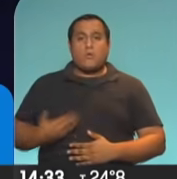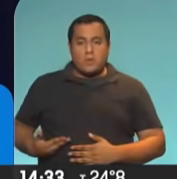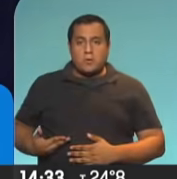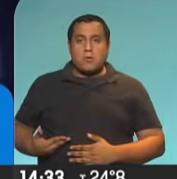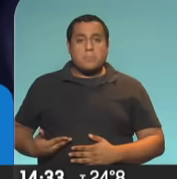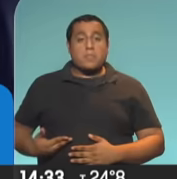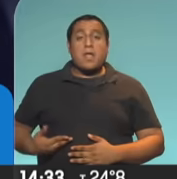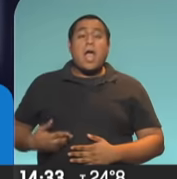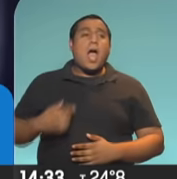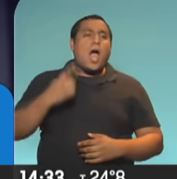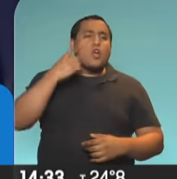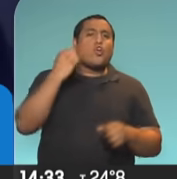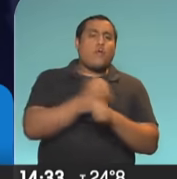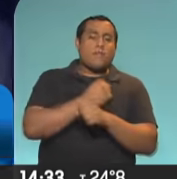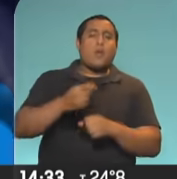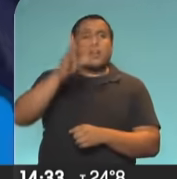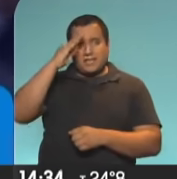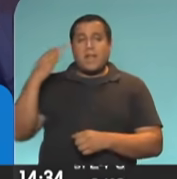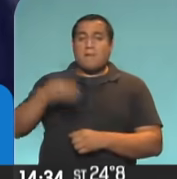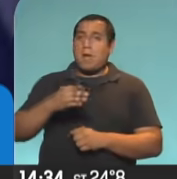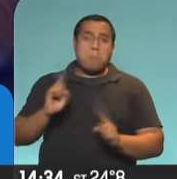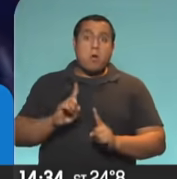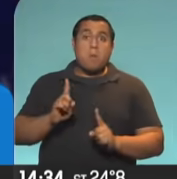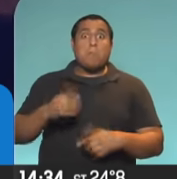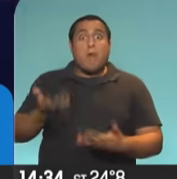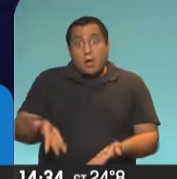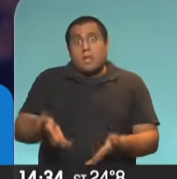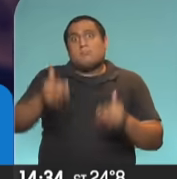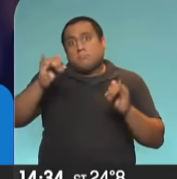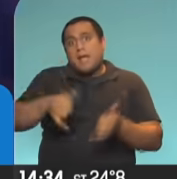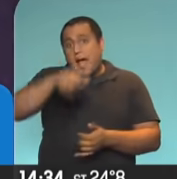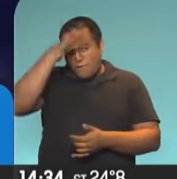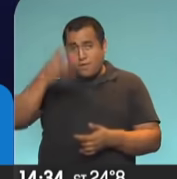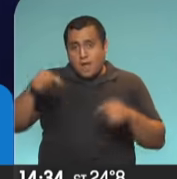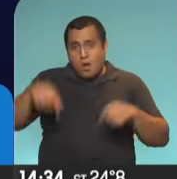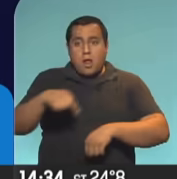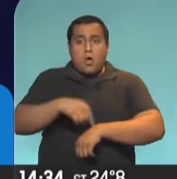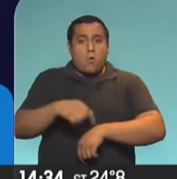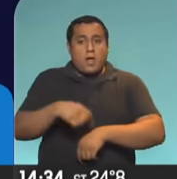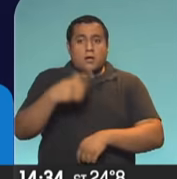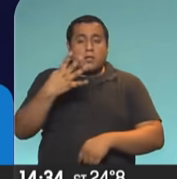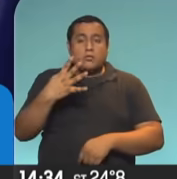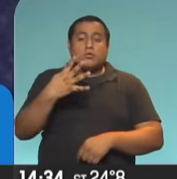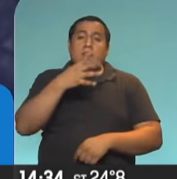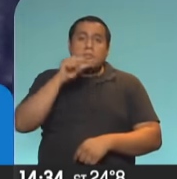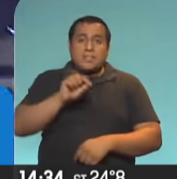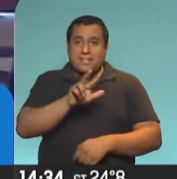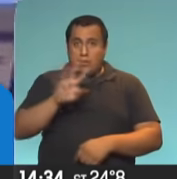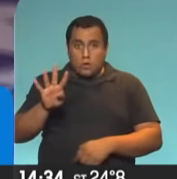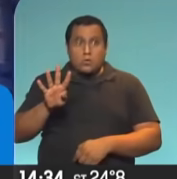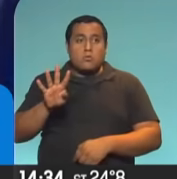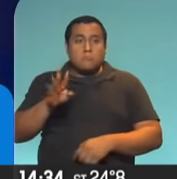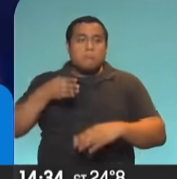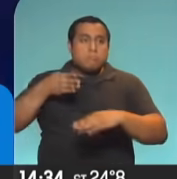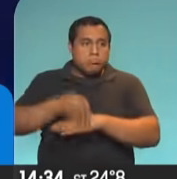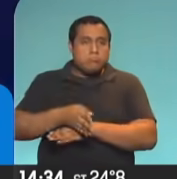había confirmado la posibilidad de que Cristina Fernández se acercara a la Casa Rosada, finalmente a esta hora, a las 14:34 minutos, está